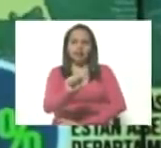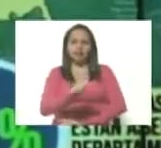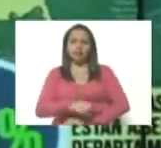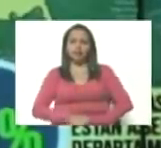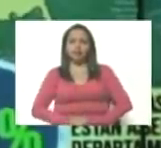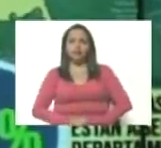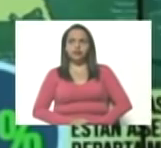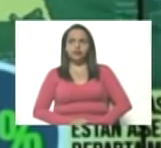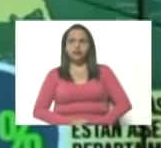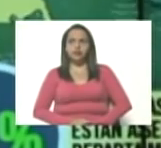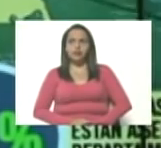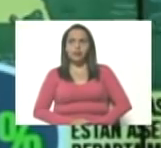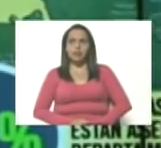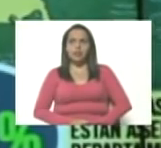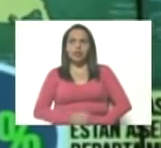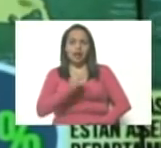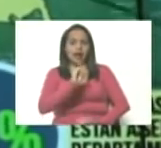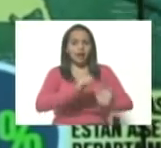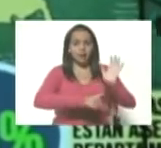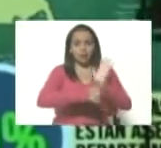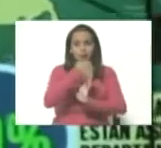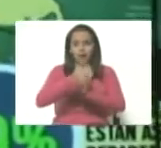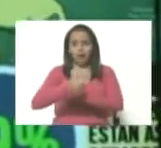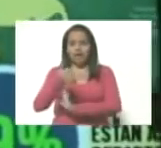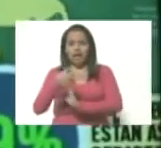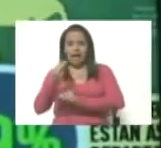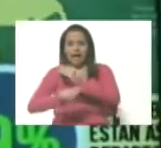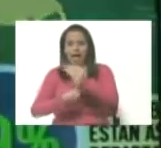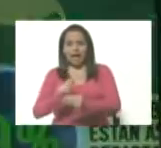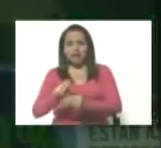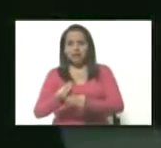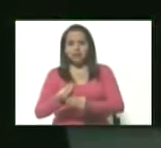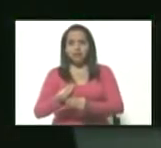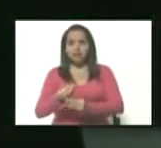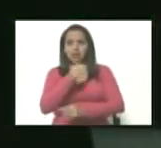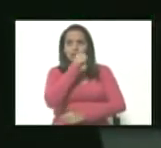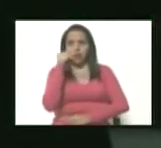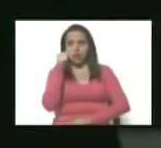donde están los mayores centros de cultivo de coca, y no obstante,